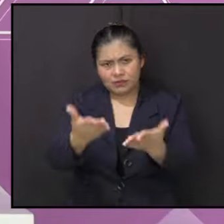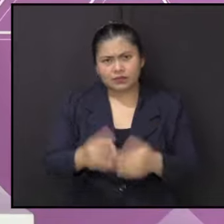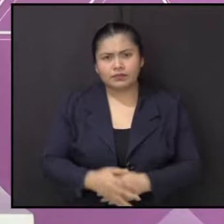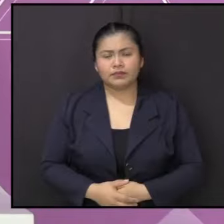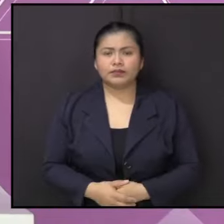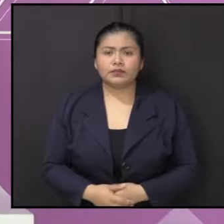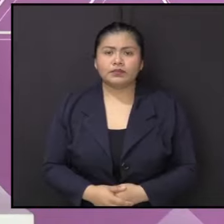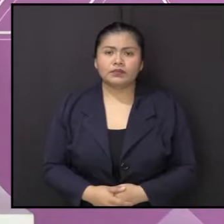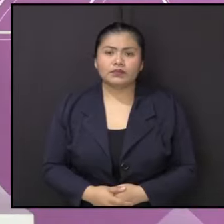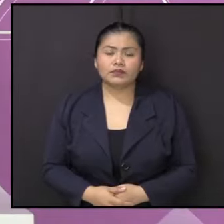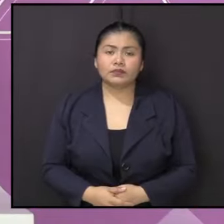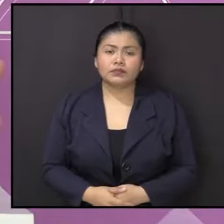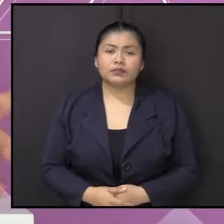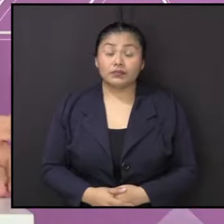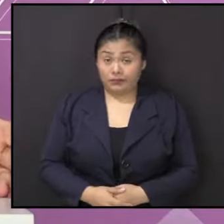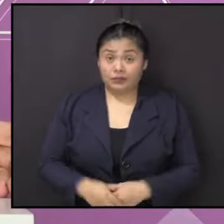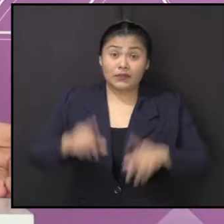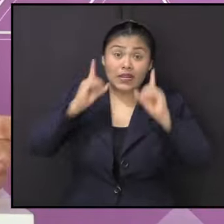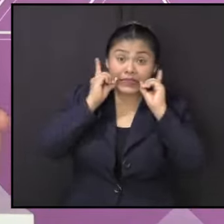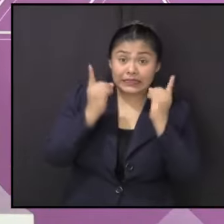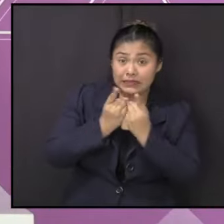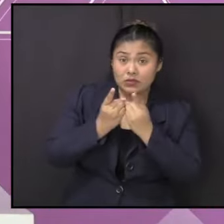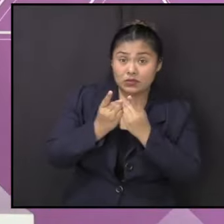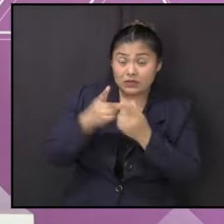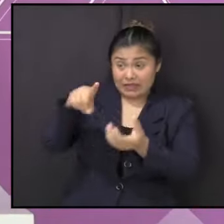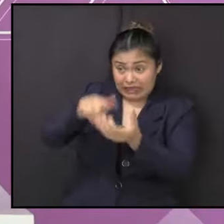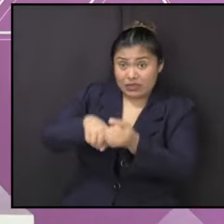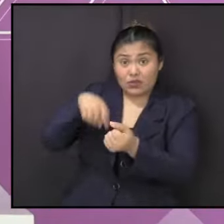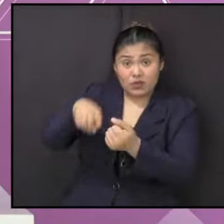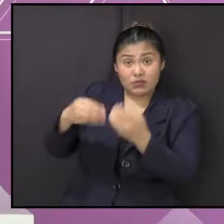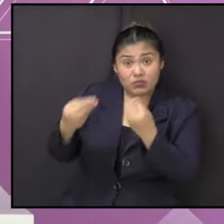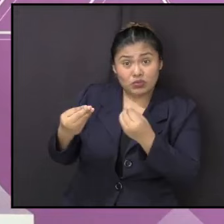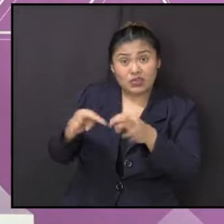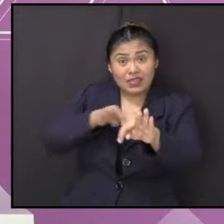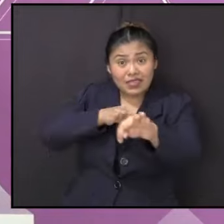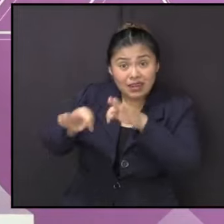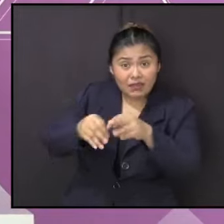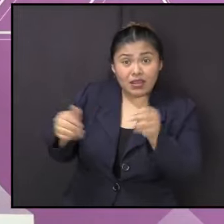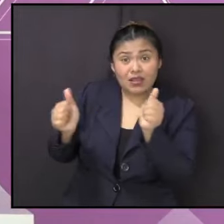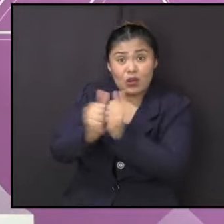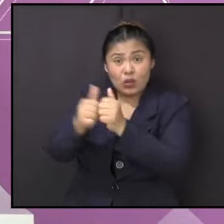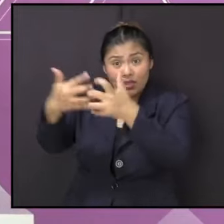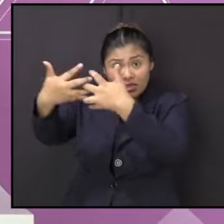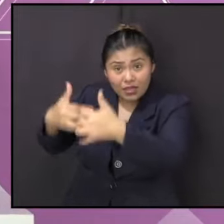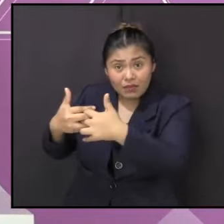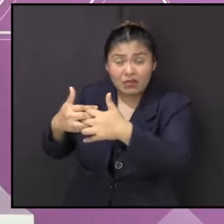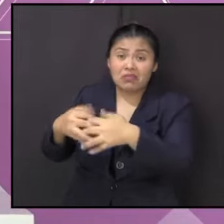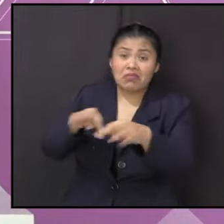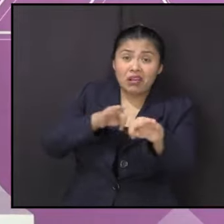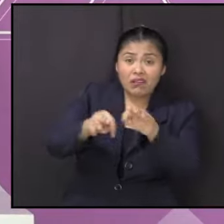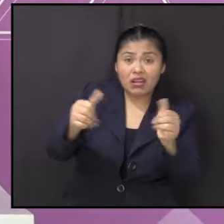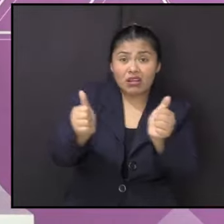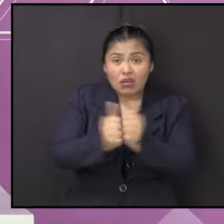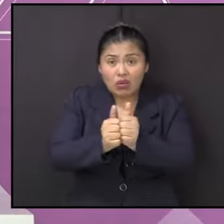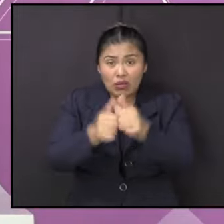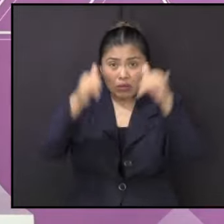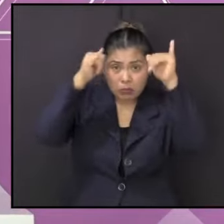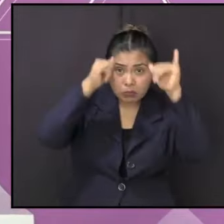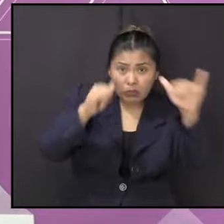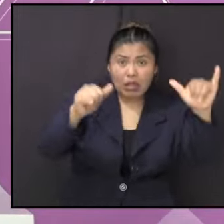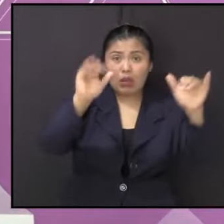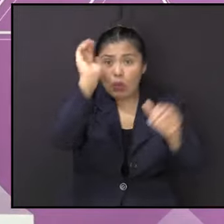Bueno, el distrito es industrial y es ganadero. Volvemos a lo mismo, yo que he caminado ya tiene rato por la zona